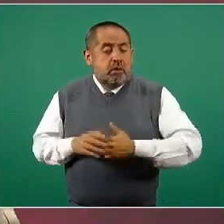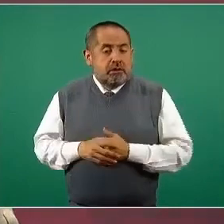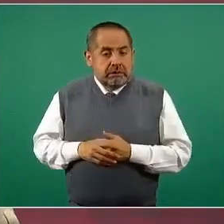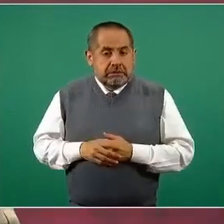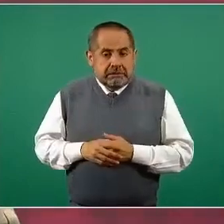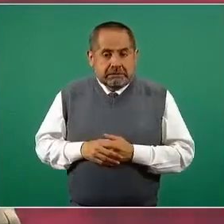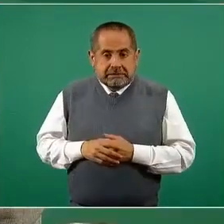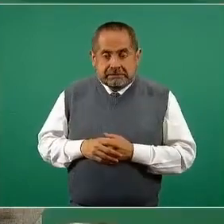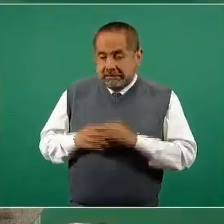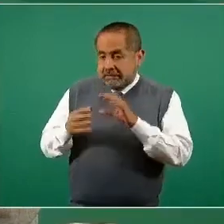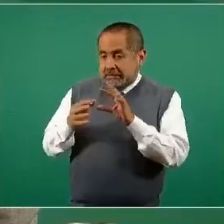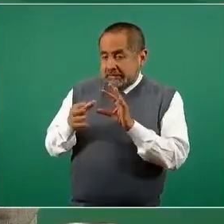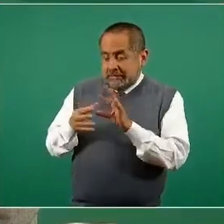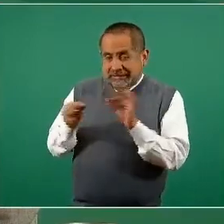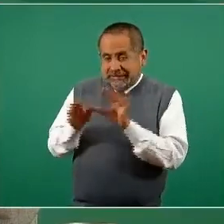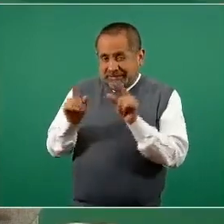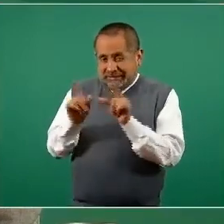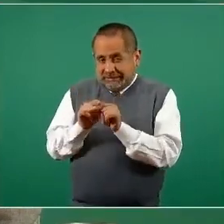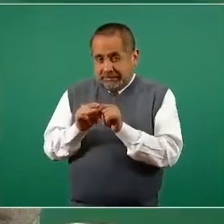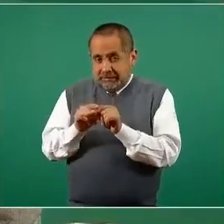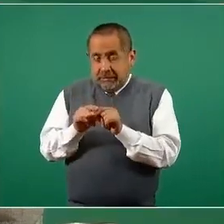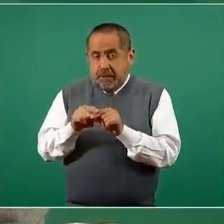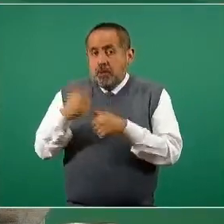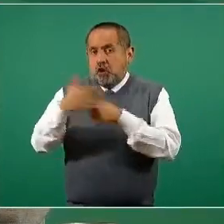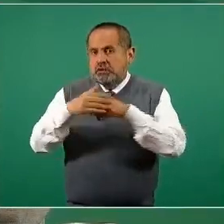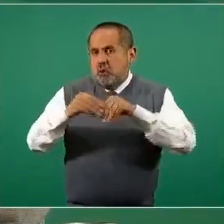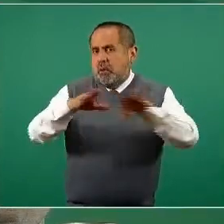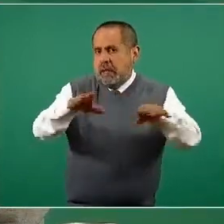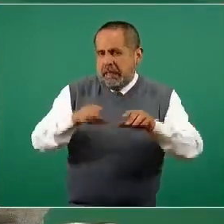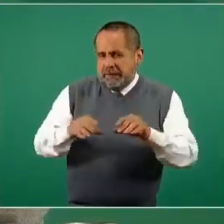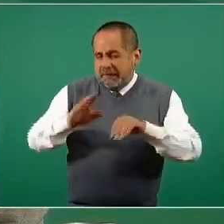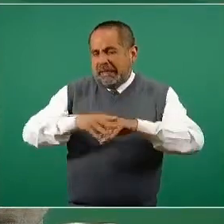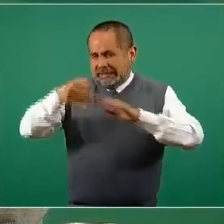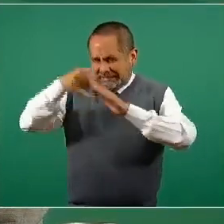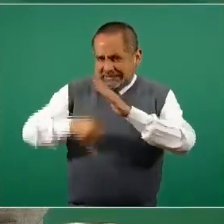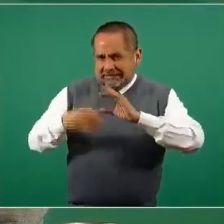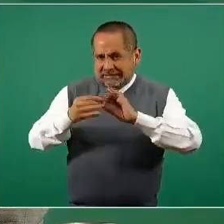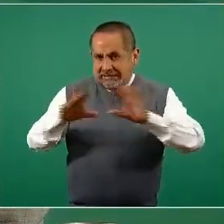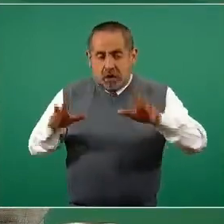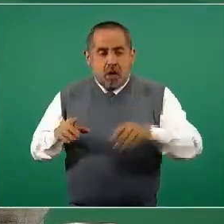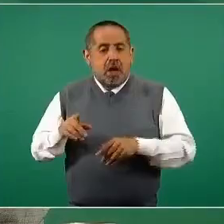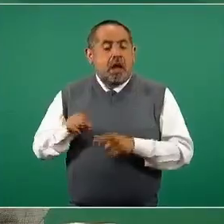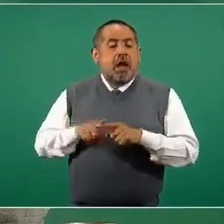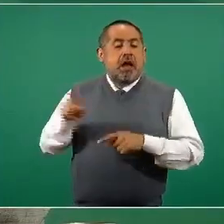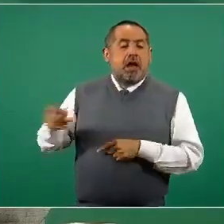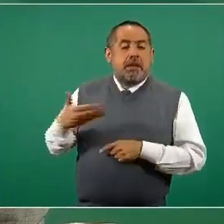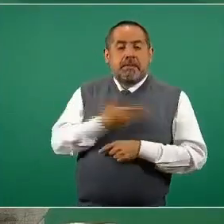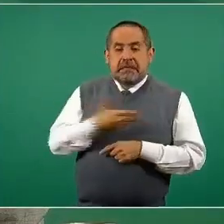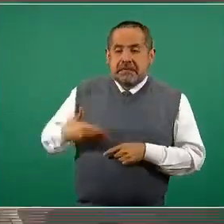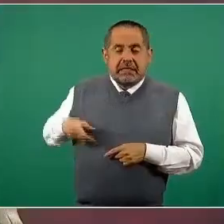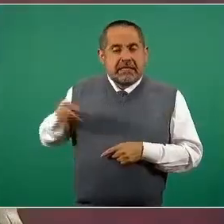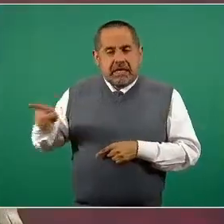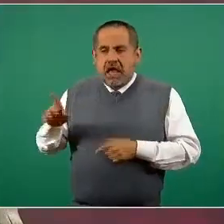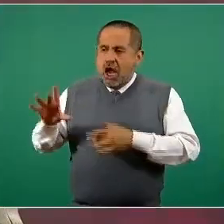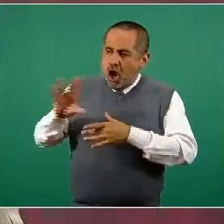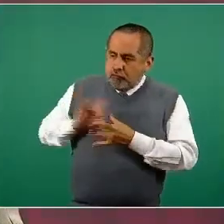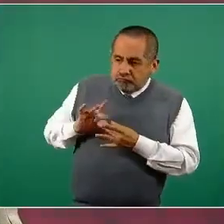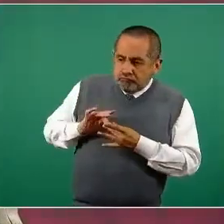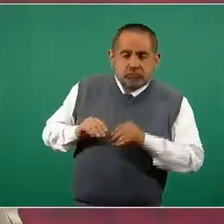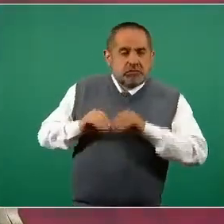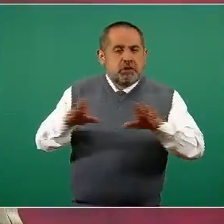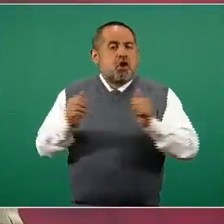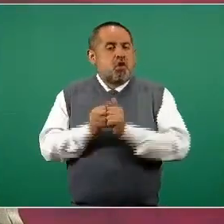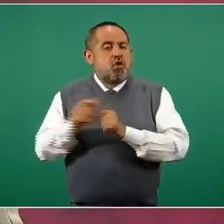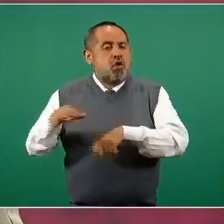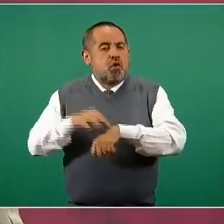reservo los detalles porque próximamente los vamos a presentar. Tenemos el gusto de que el presidente ha definido que vamos a acompañar